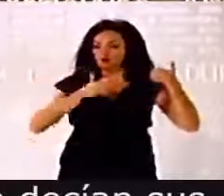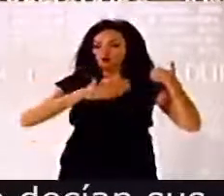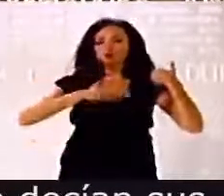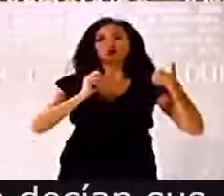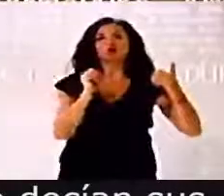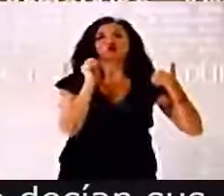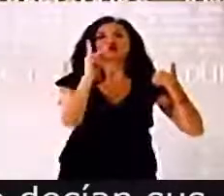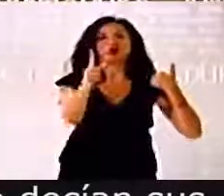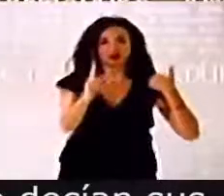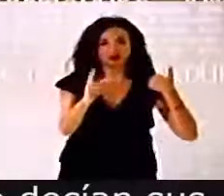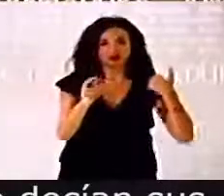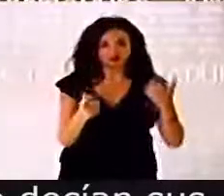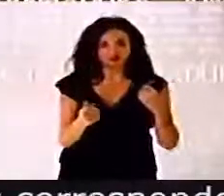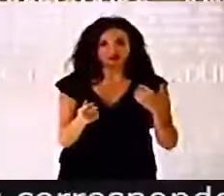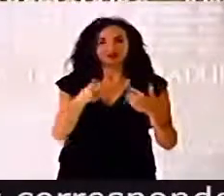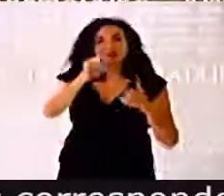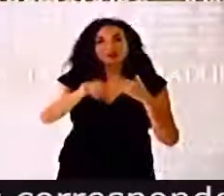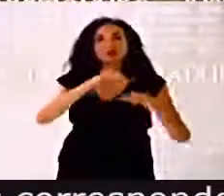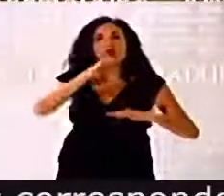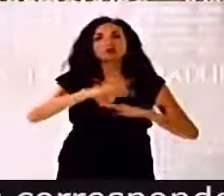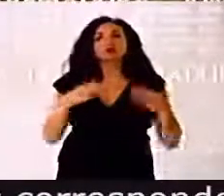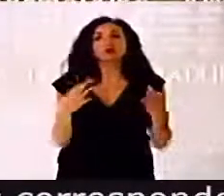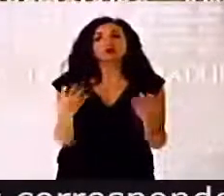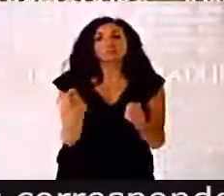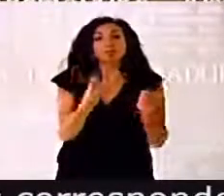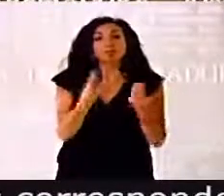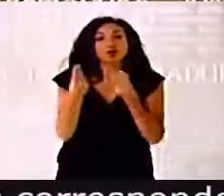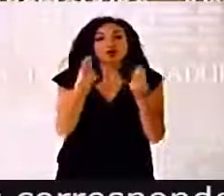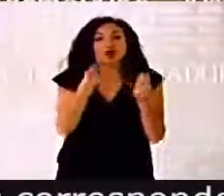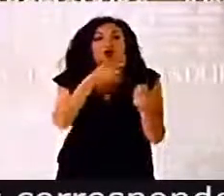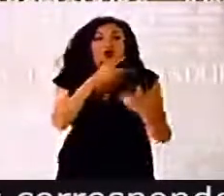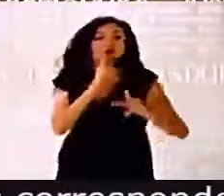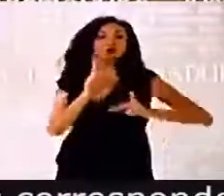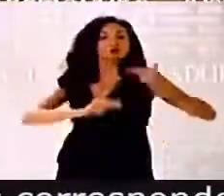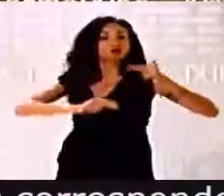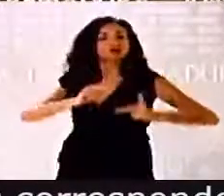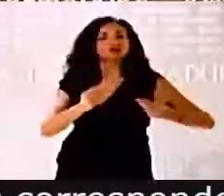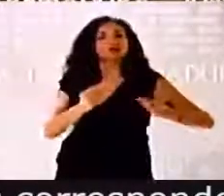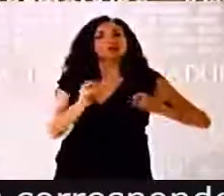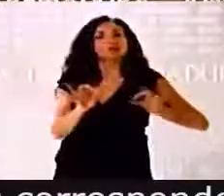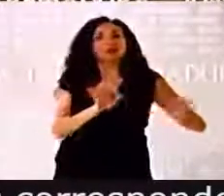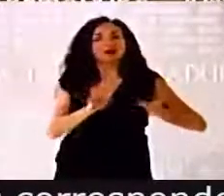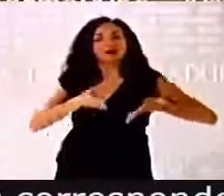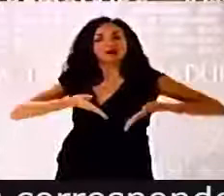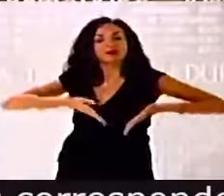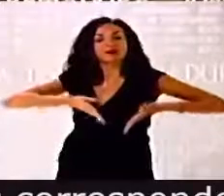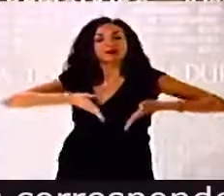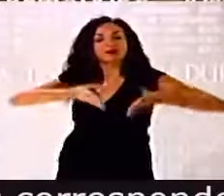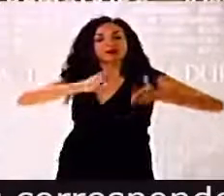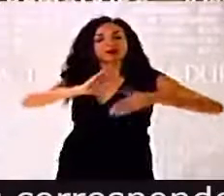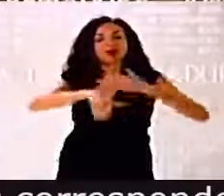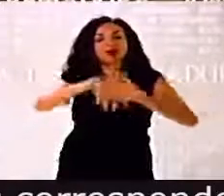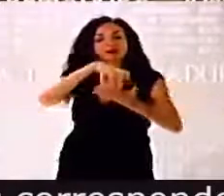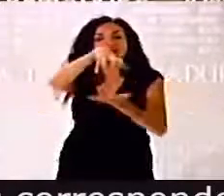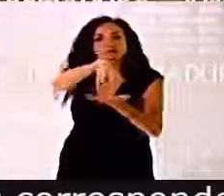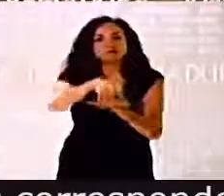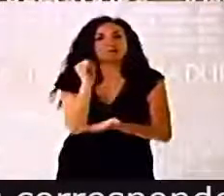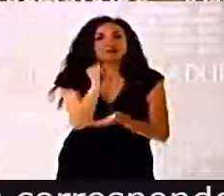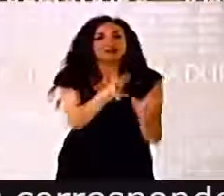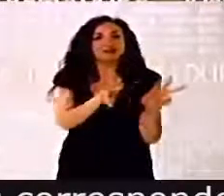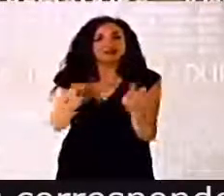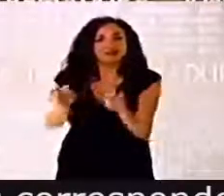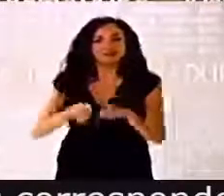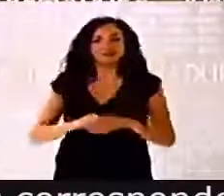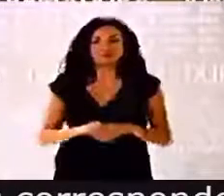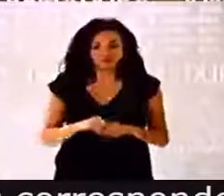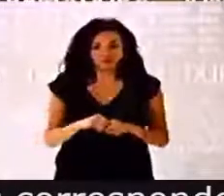caso es mejorar a través de esas obras de mejora y acondicionamiento el camino que irá hasta el nuevo matadero.